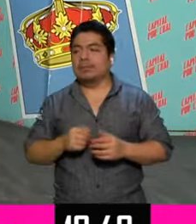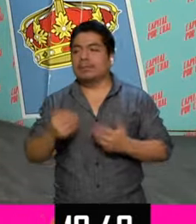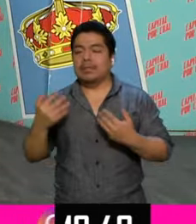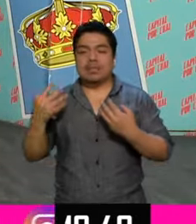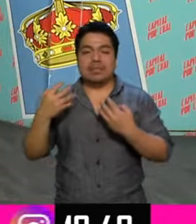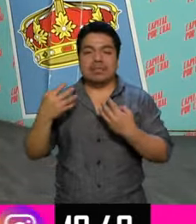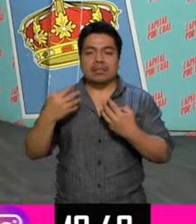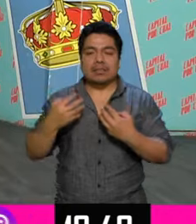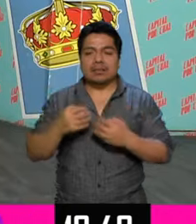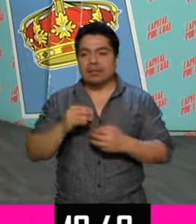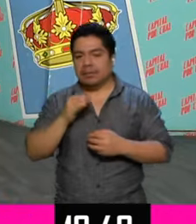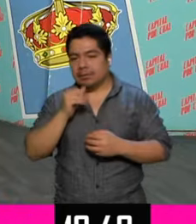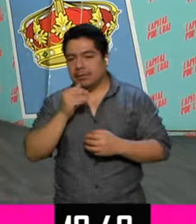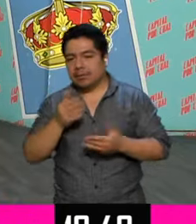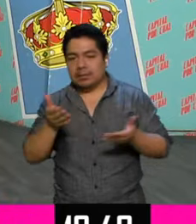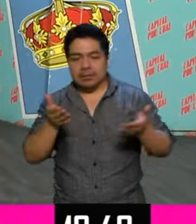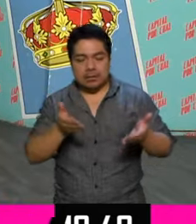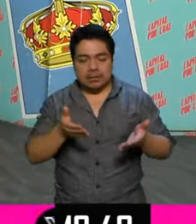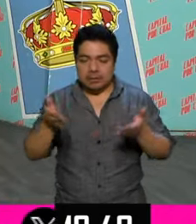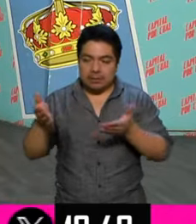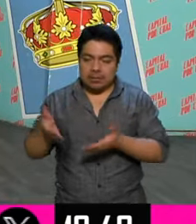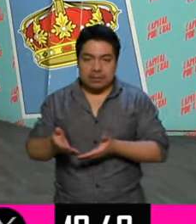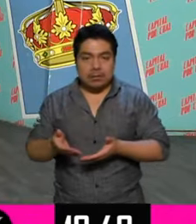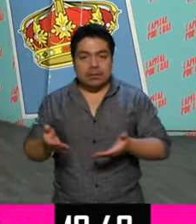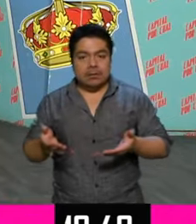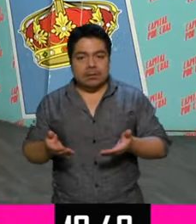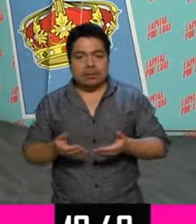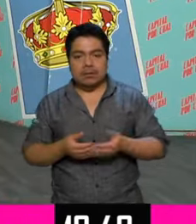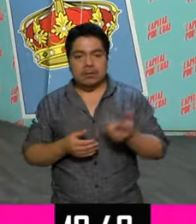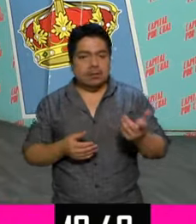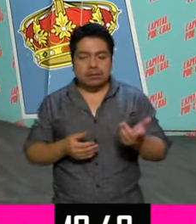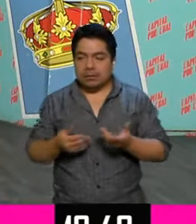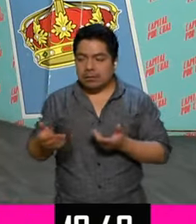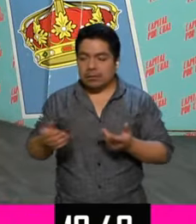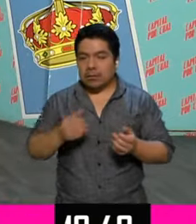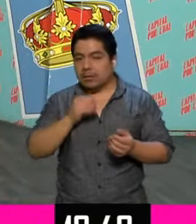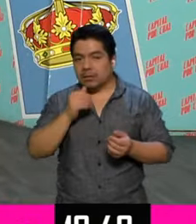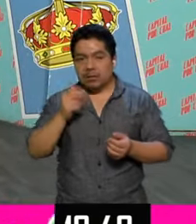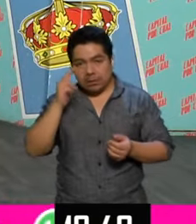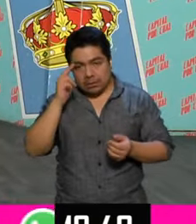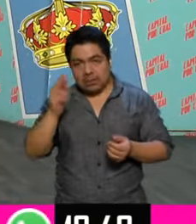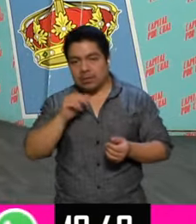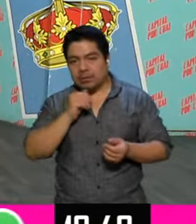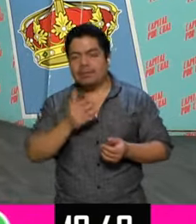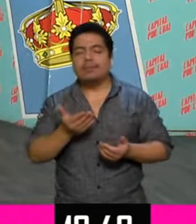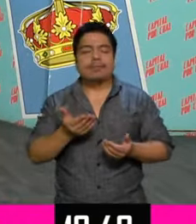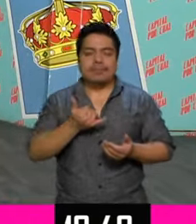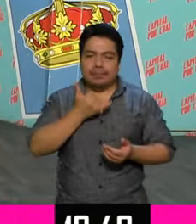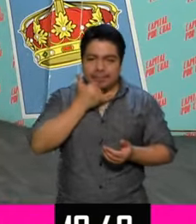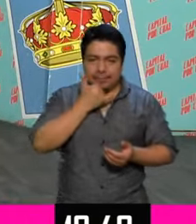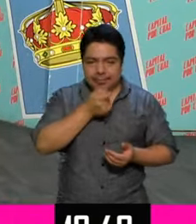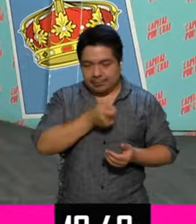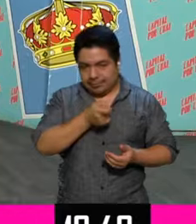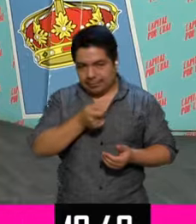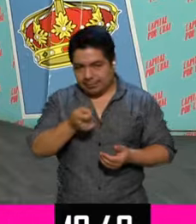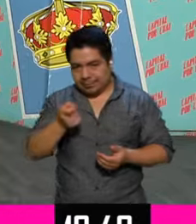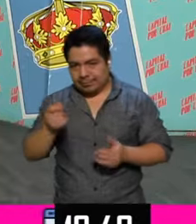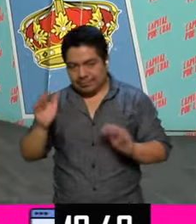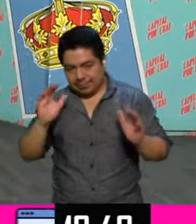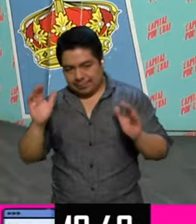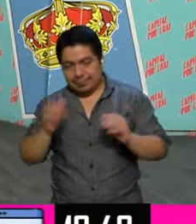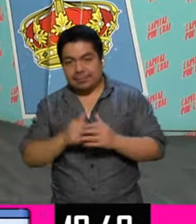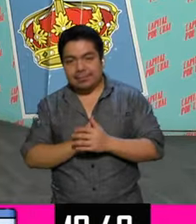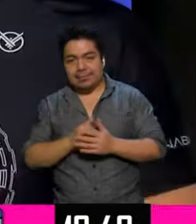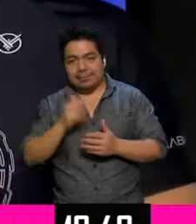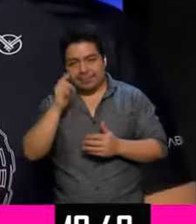regañando, señora, que no se presentaron. Pues sí, ya los presenté, pero pues no usted los dijo dejaste su nombre. Decir hola. Diga, a ver, saludos a todo su público.